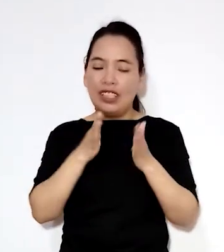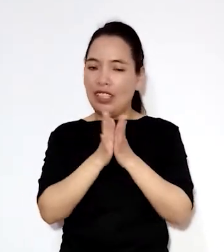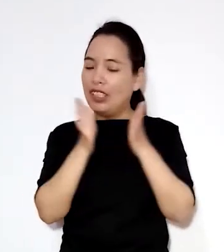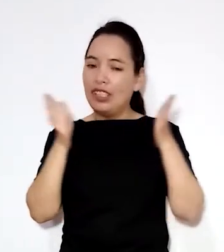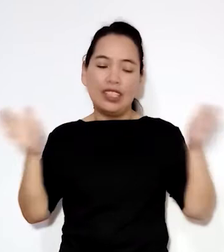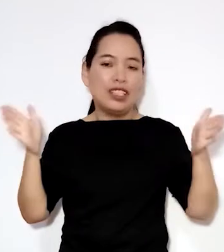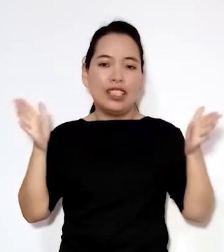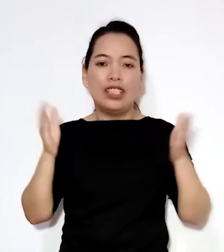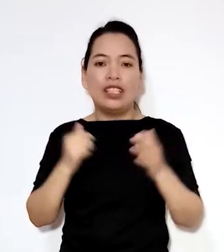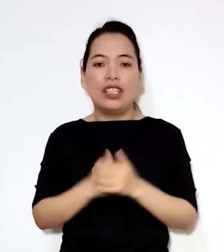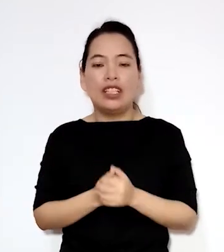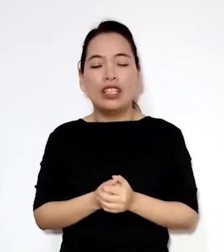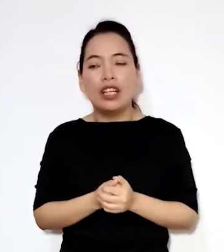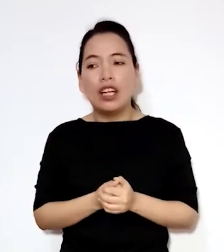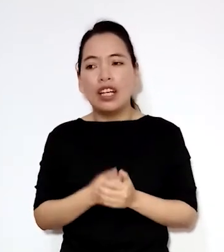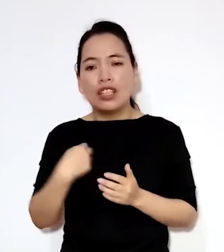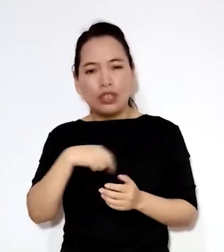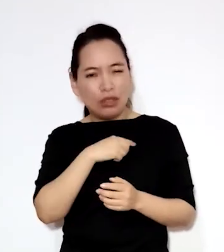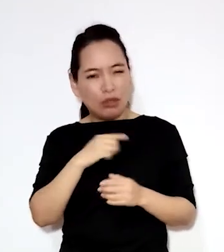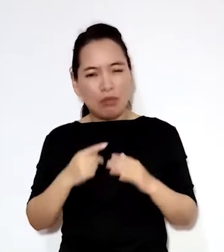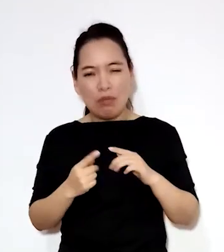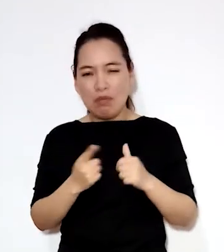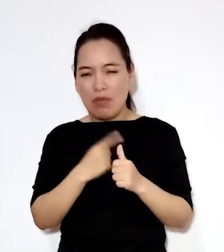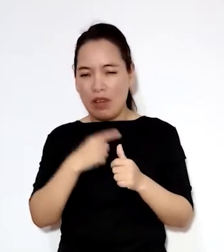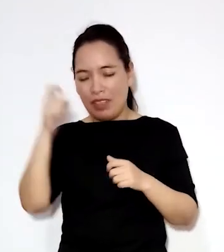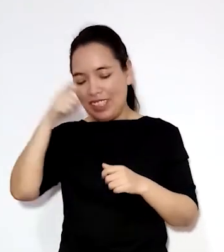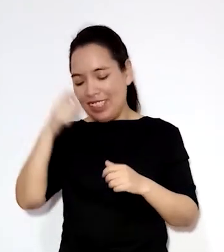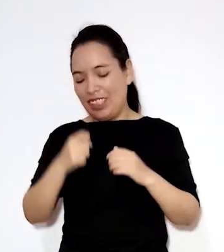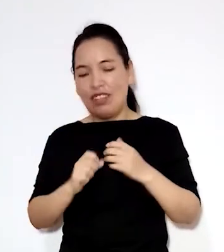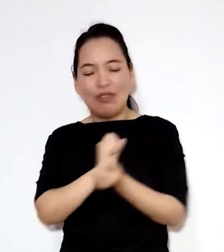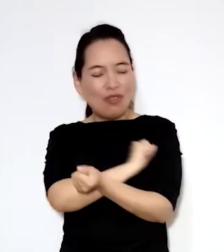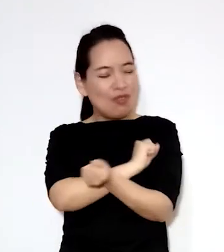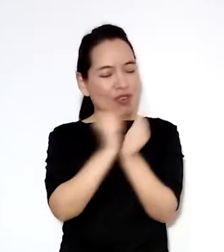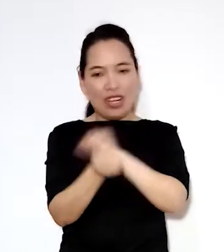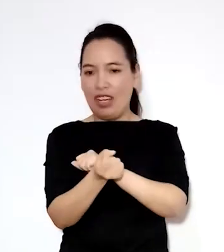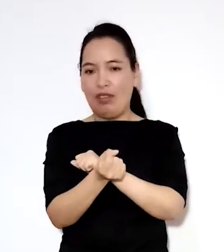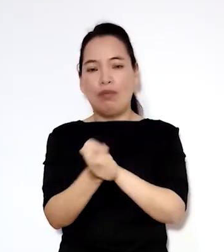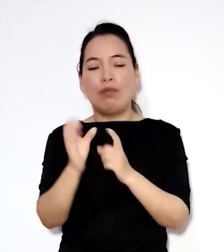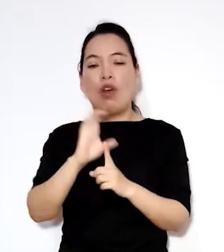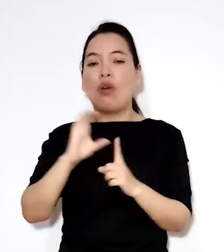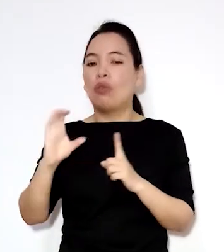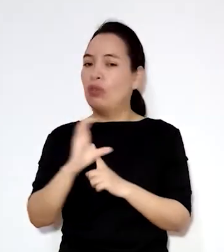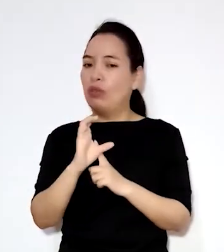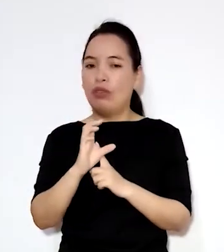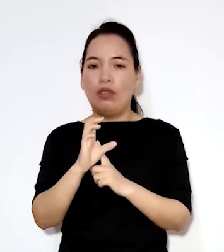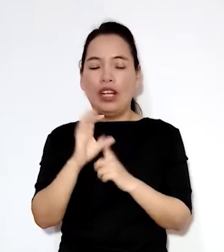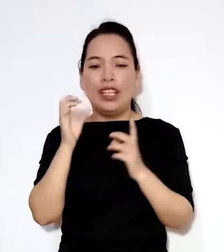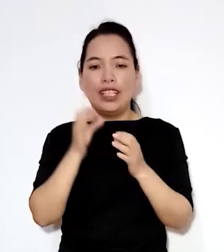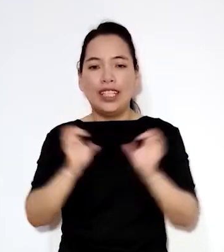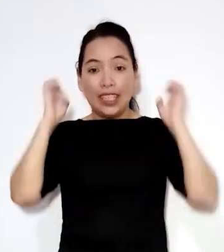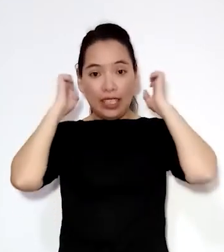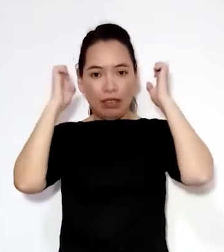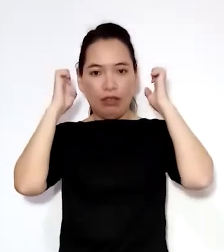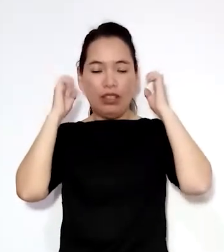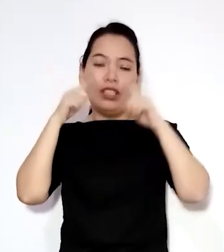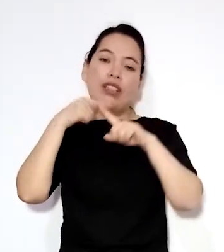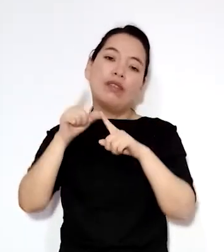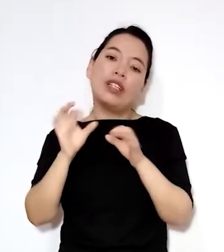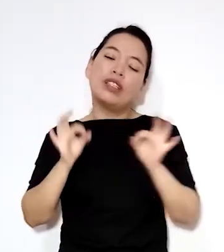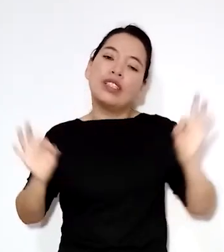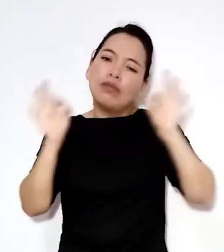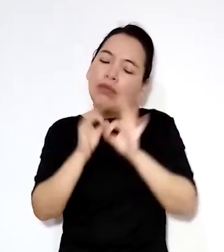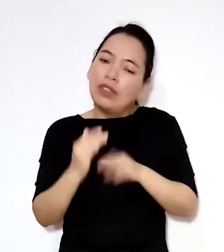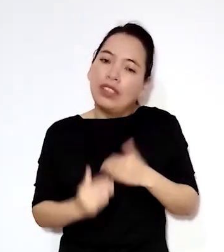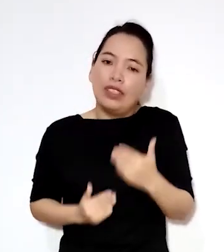hemos promovido y hemos procurado la educación para todos los niños, para todas las niñas, para todas las personas en general.